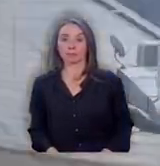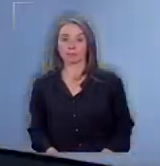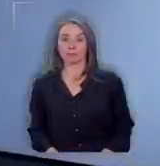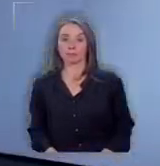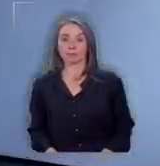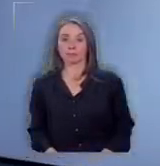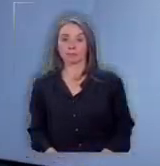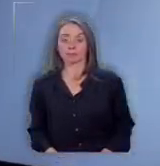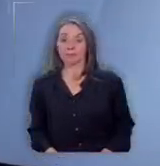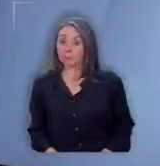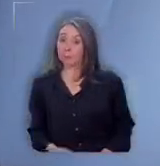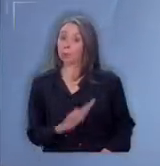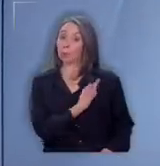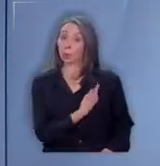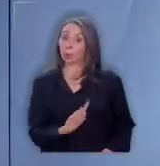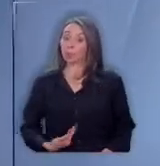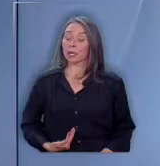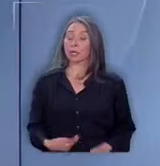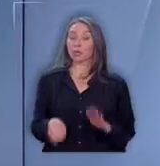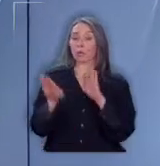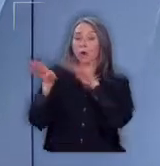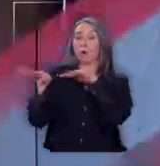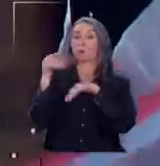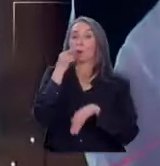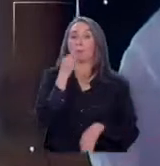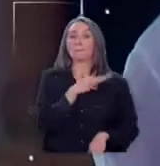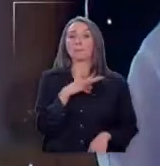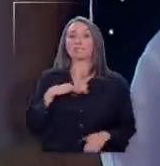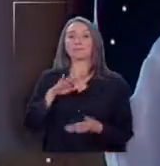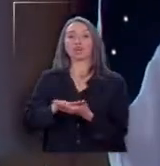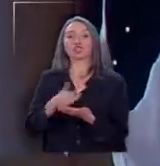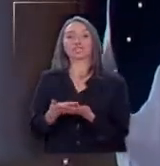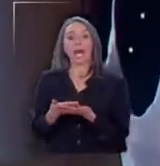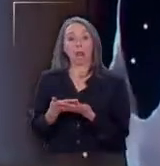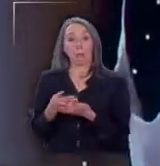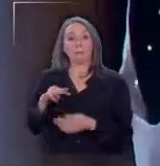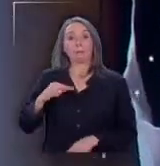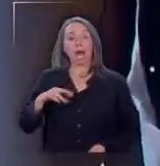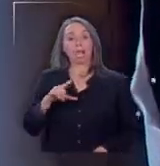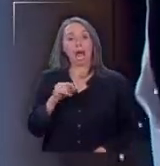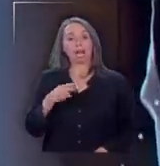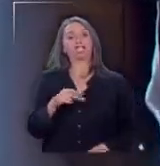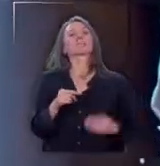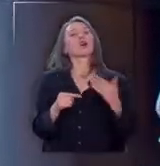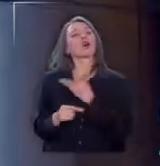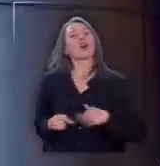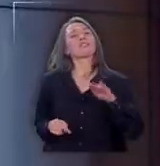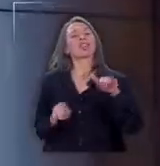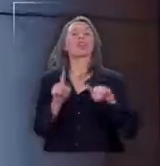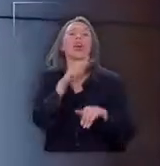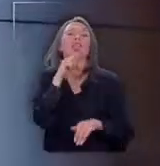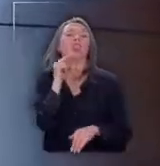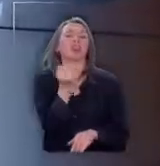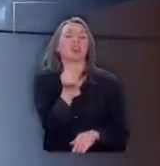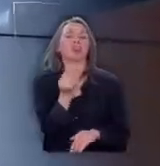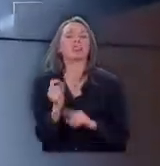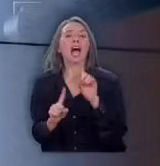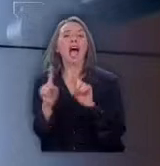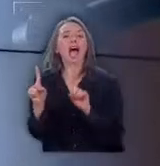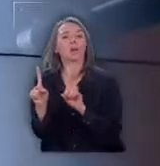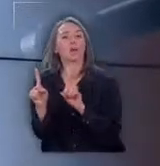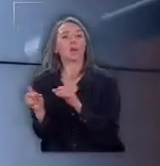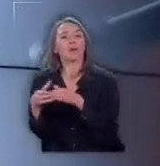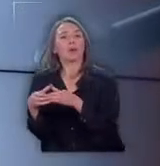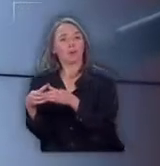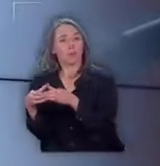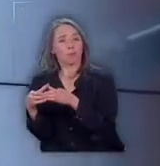país y el gobierno respaldó al ministro de salud Jaime mañalich e hizo un llamado a no caer en pequeñeces antes las nuevas críticas de algunos dirigentes de